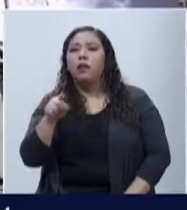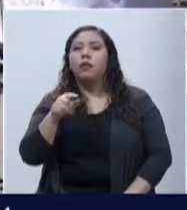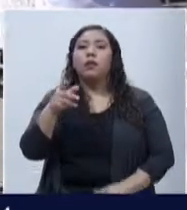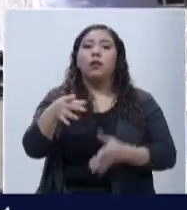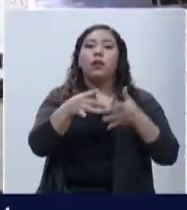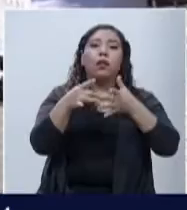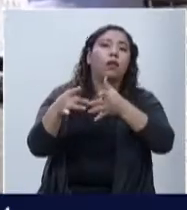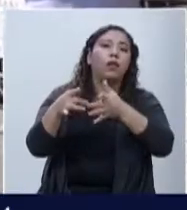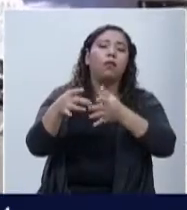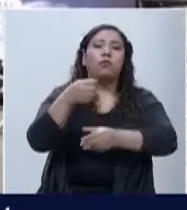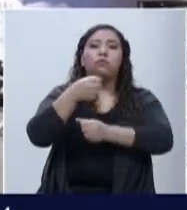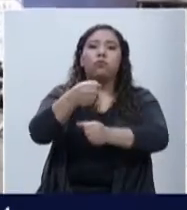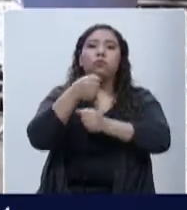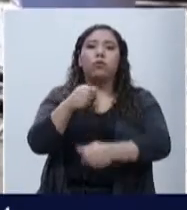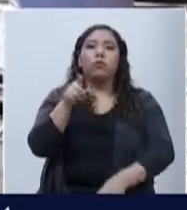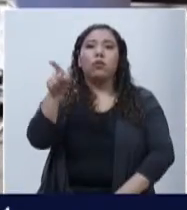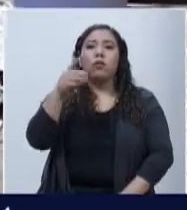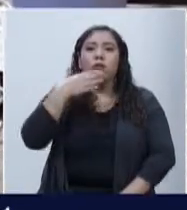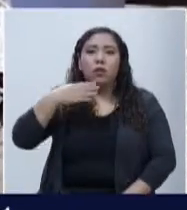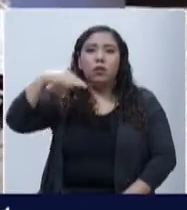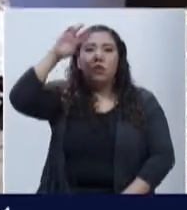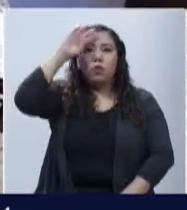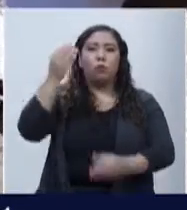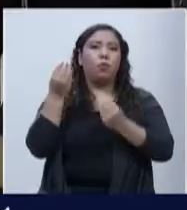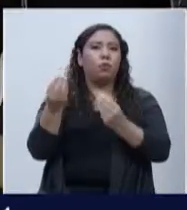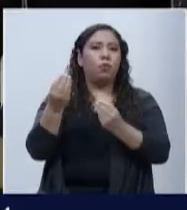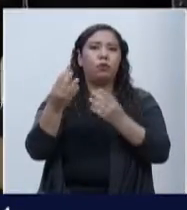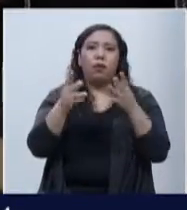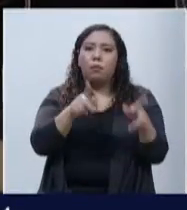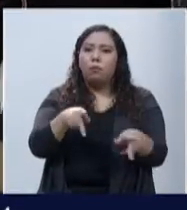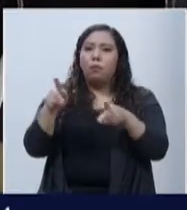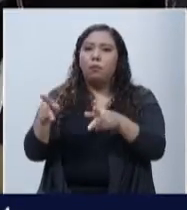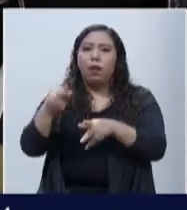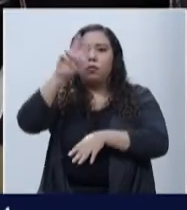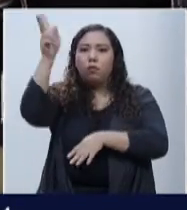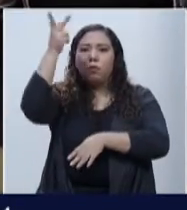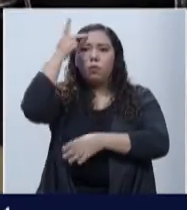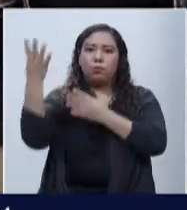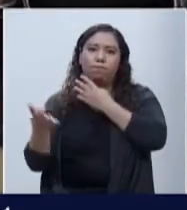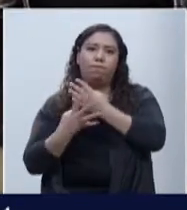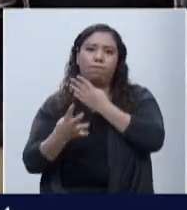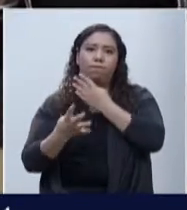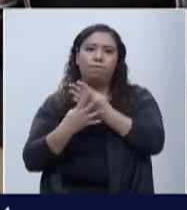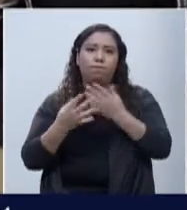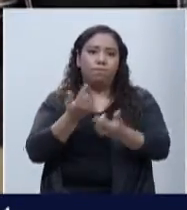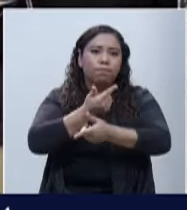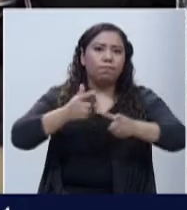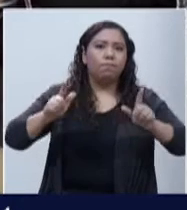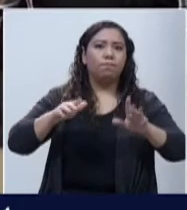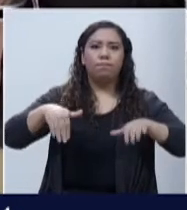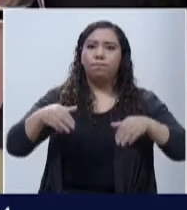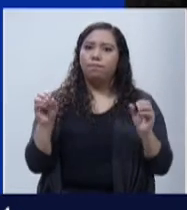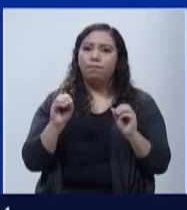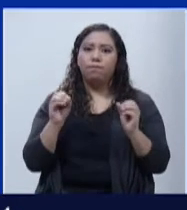un problema sistémico en cuba que incluye adoctrinamiento censura política y ausencia de libertades